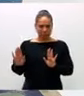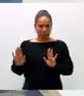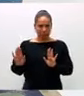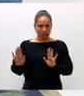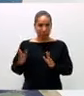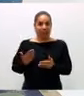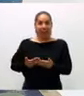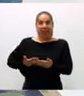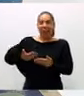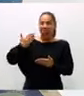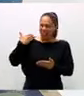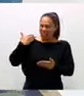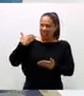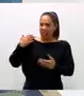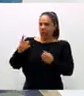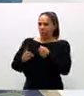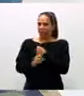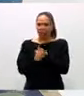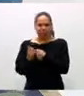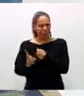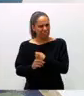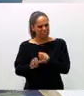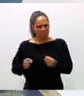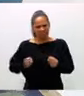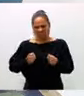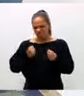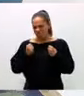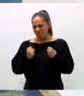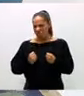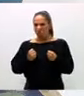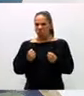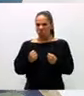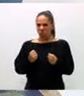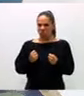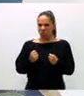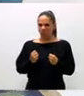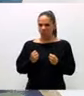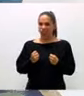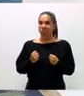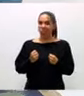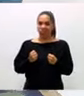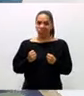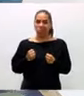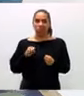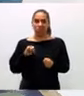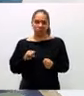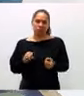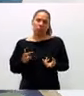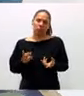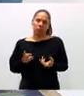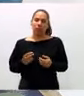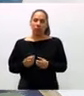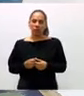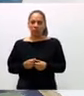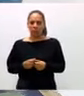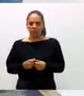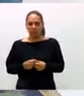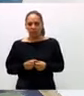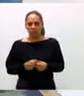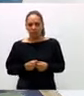una situación de violencia. Aquí en este momento estaba escalando, pero vamos a ver qué pasa